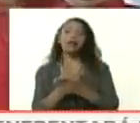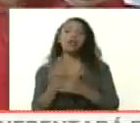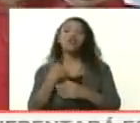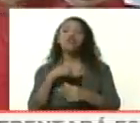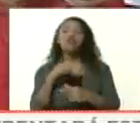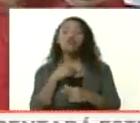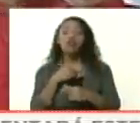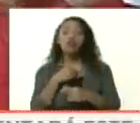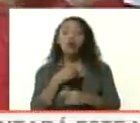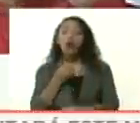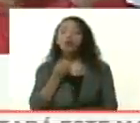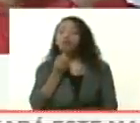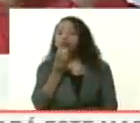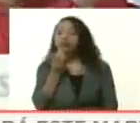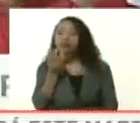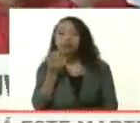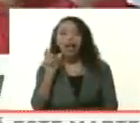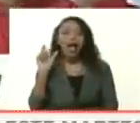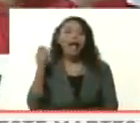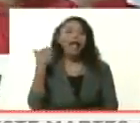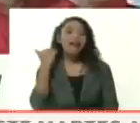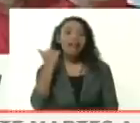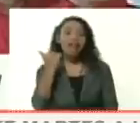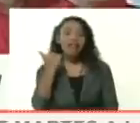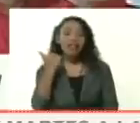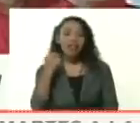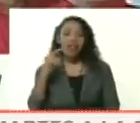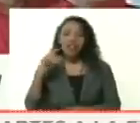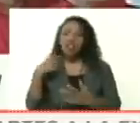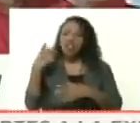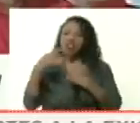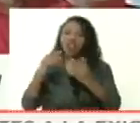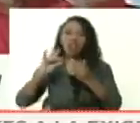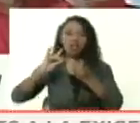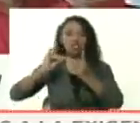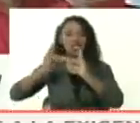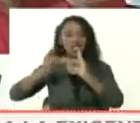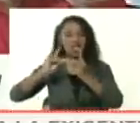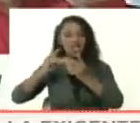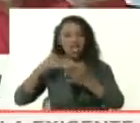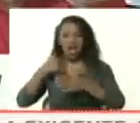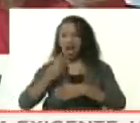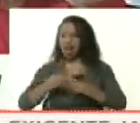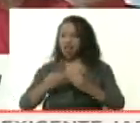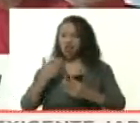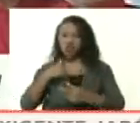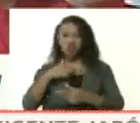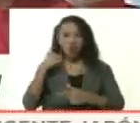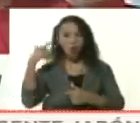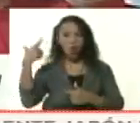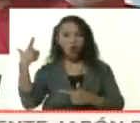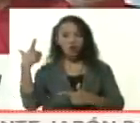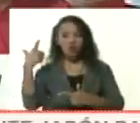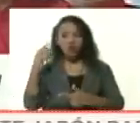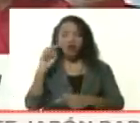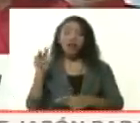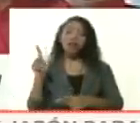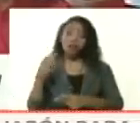Gladys, dirán los satélites, esto es los gringos, esta gente está loca. Nosotros estamos locos de amor por esta